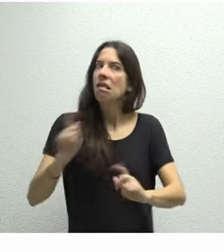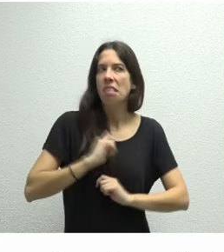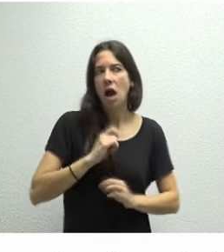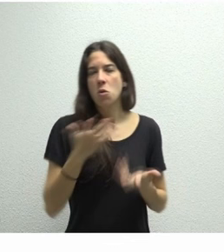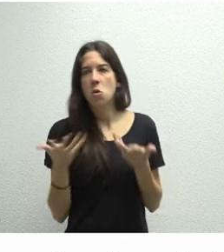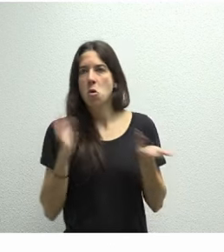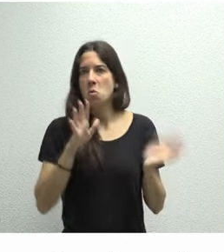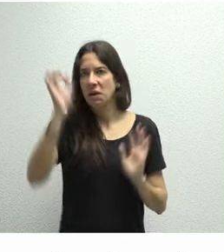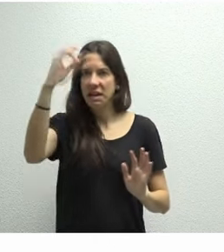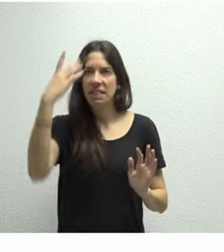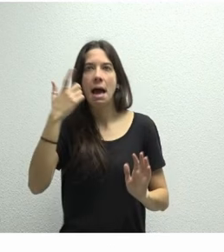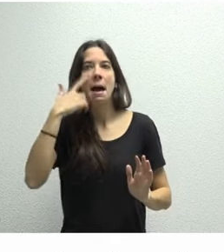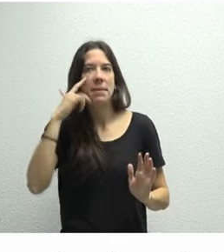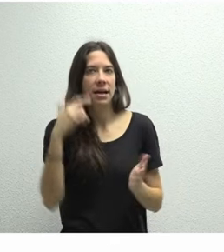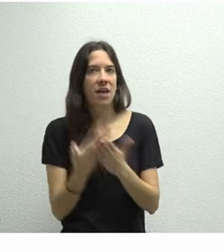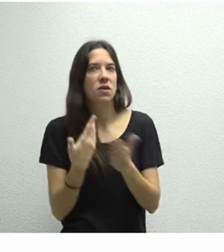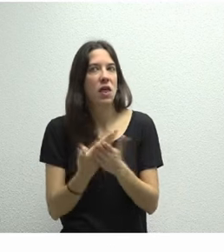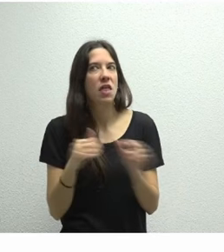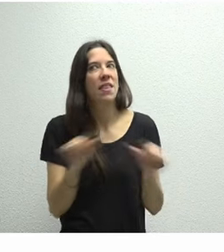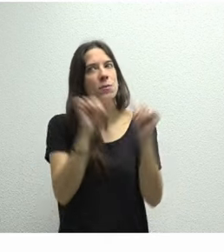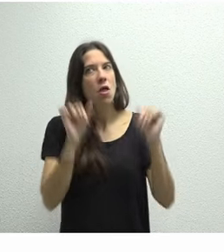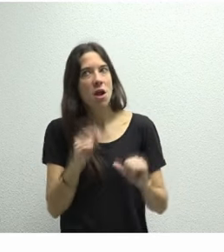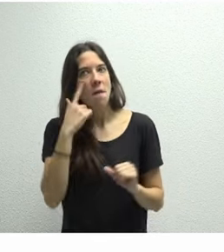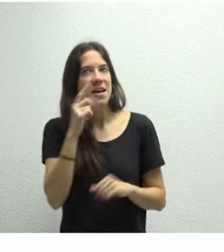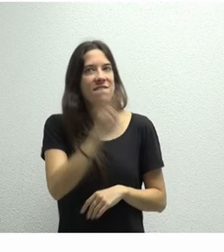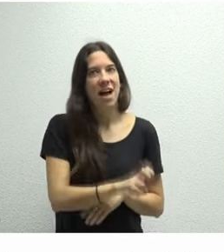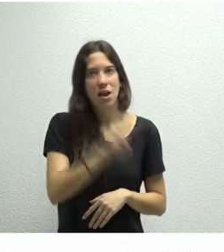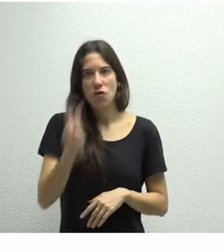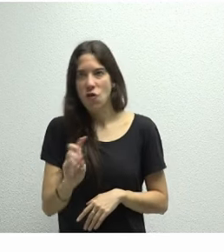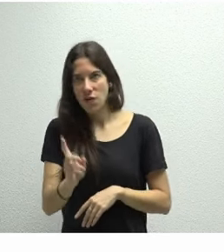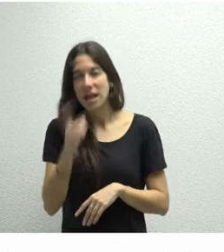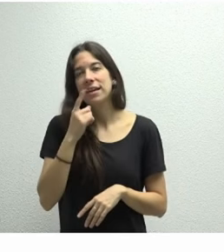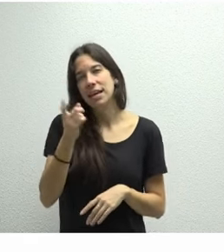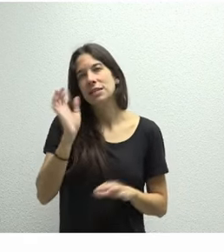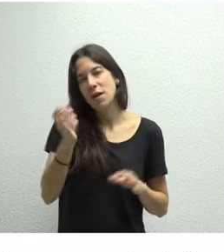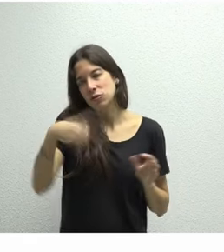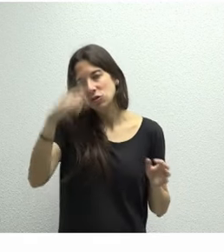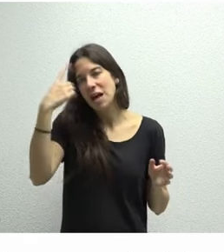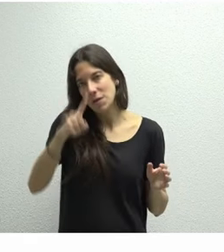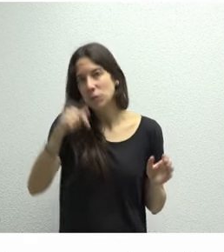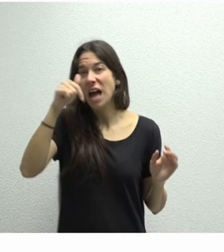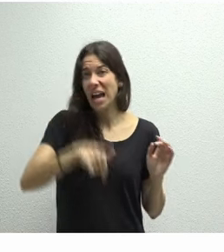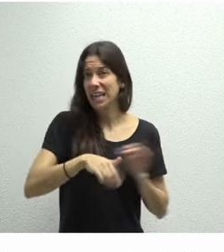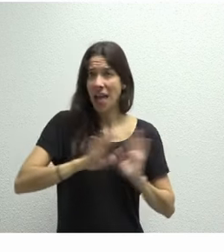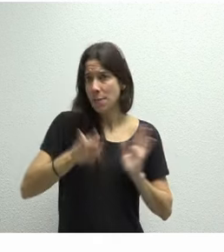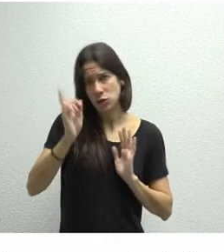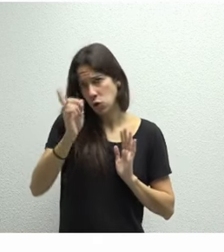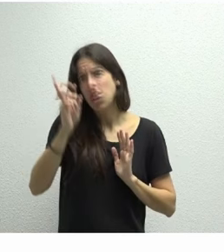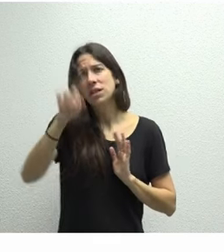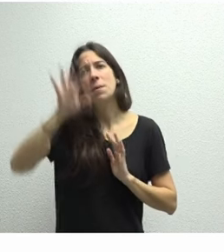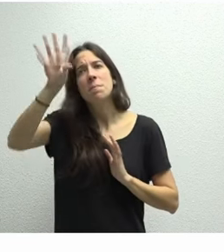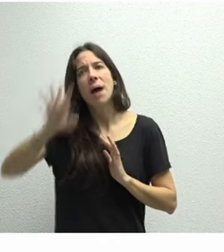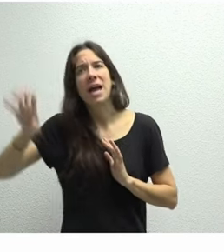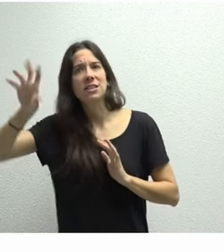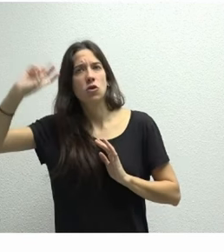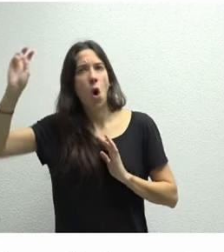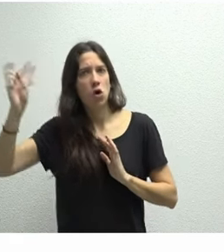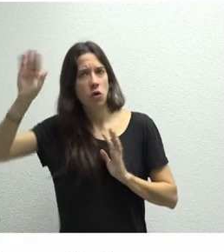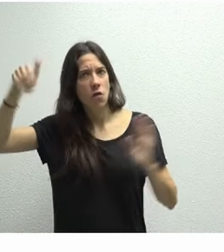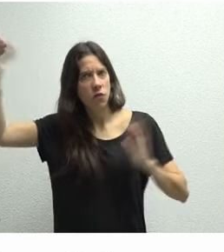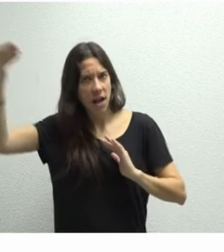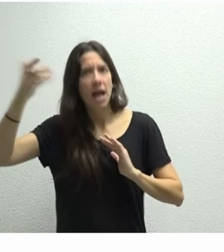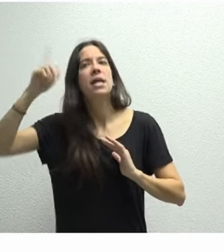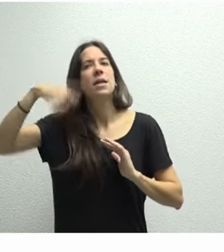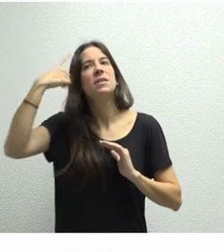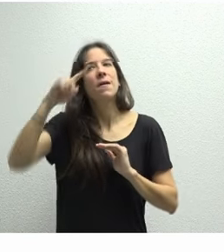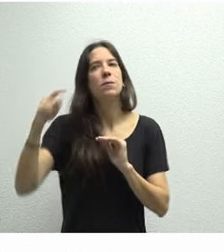de la evidencia del modelo que por otra parte sabemos no solo aquí en otras en otros países que un poco